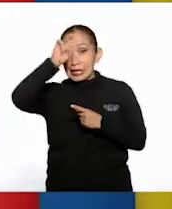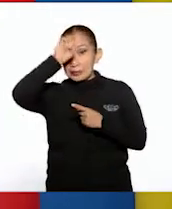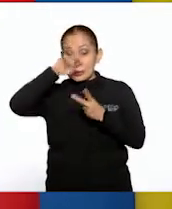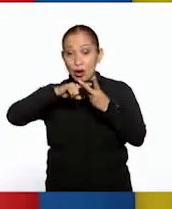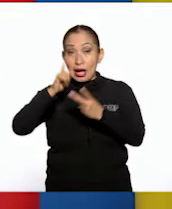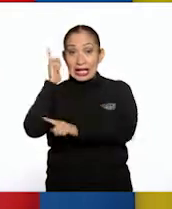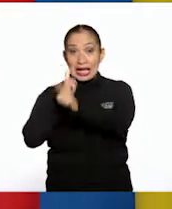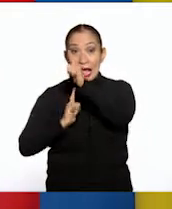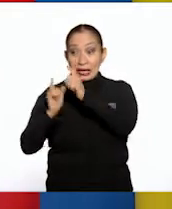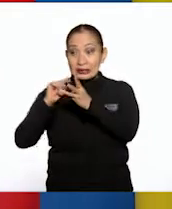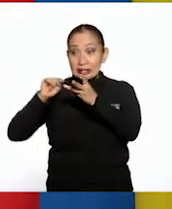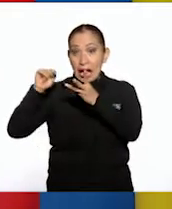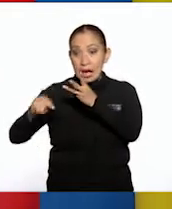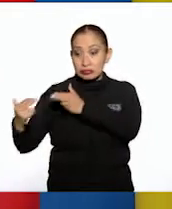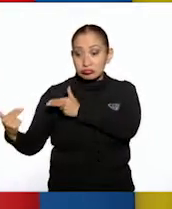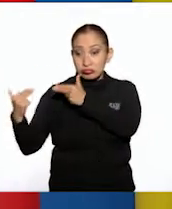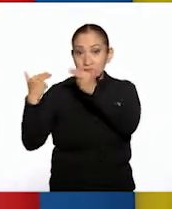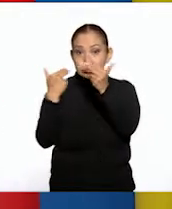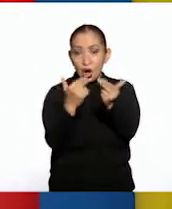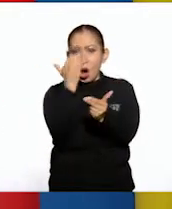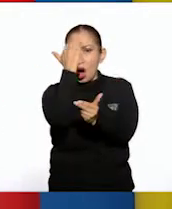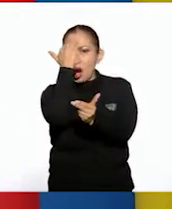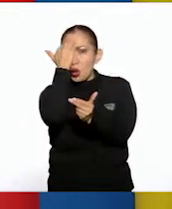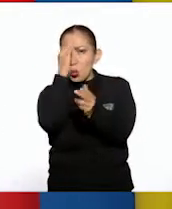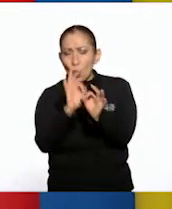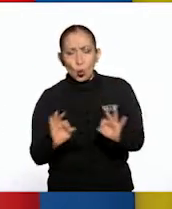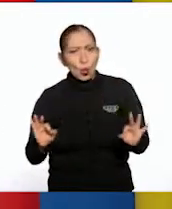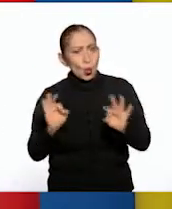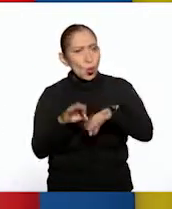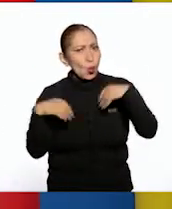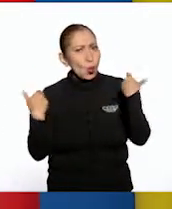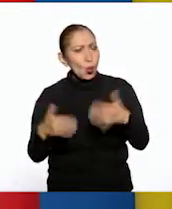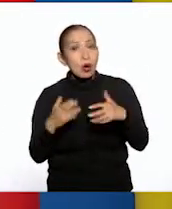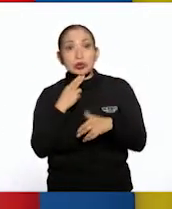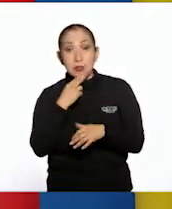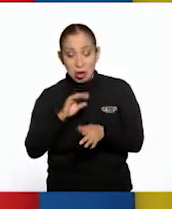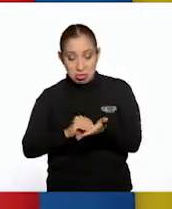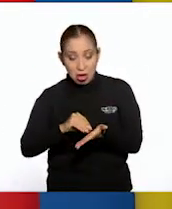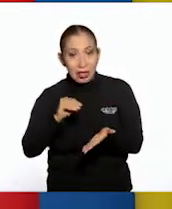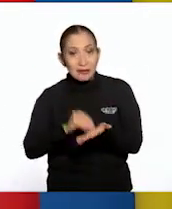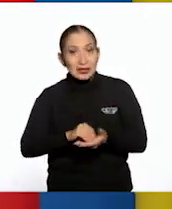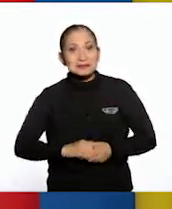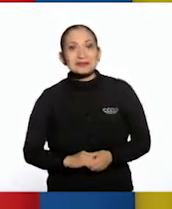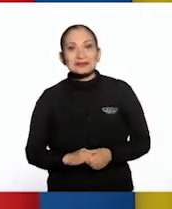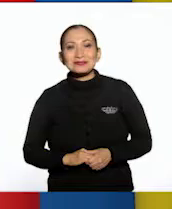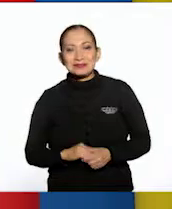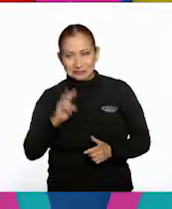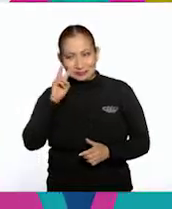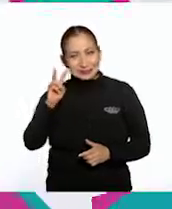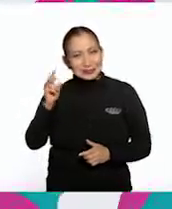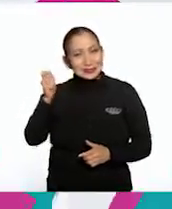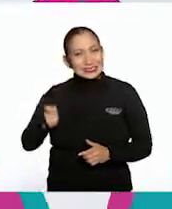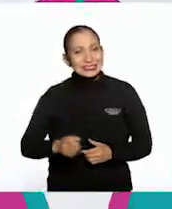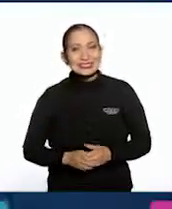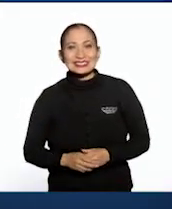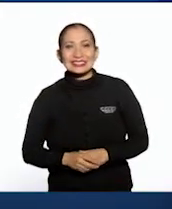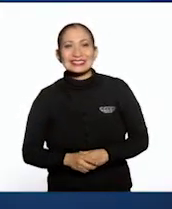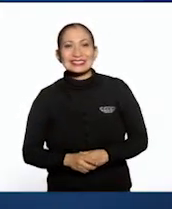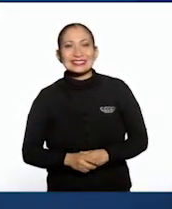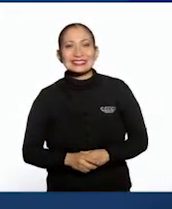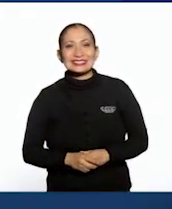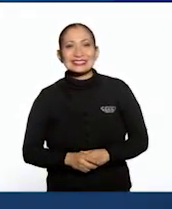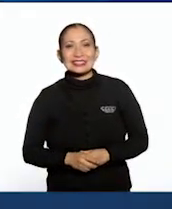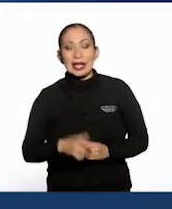griegos nos legaron conocimiento muy importante que utilizamos hoy en día. Vamos a verlo.